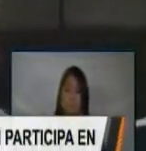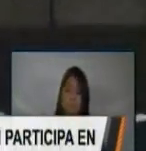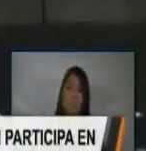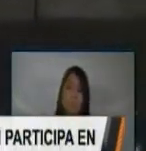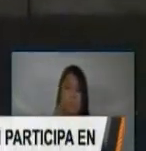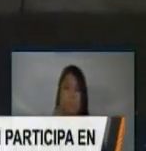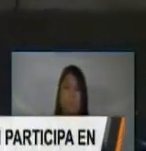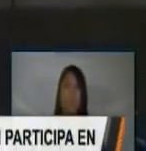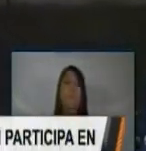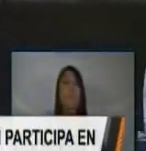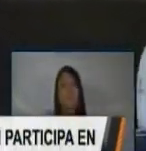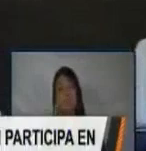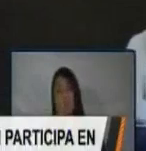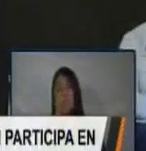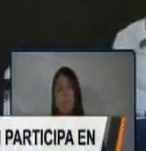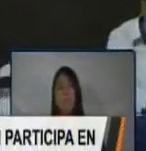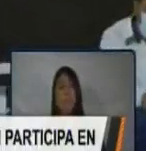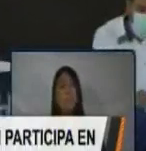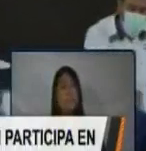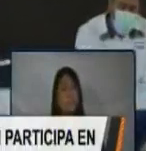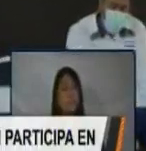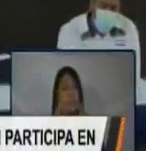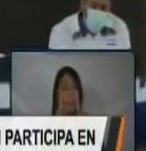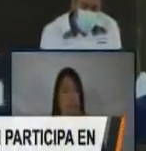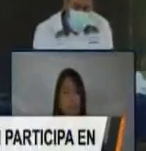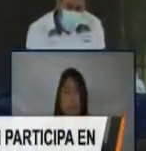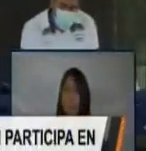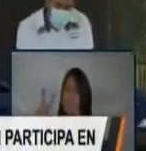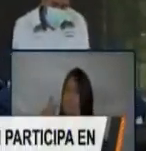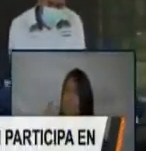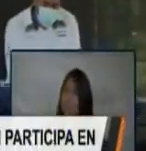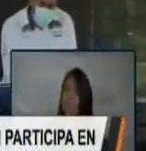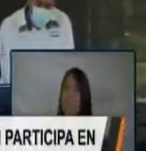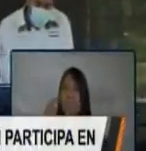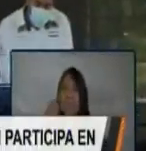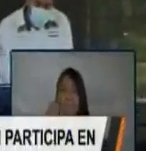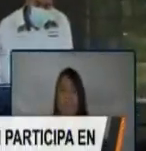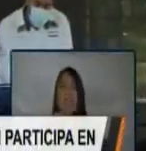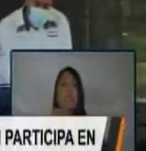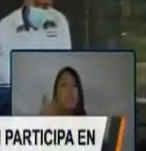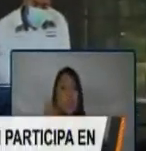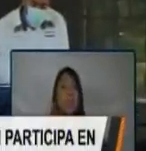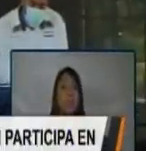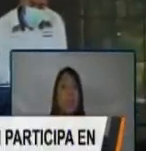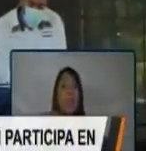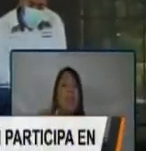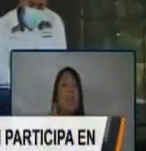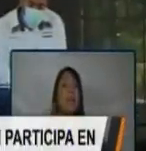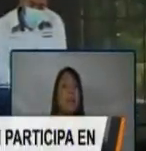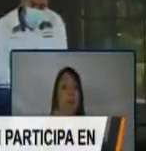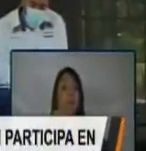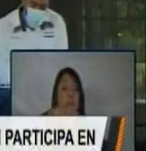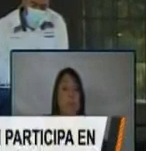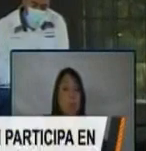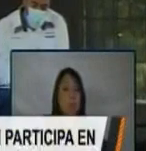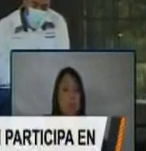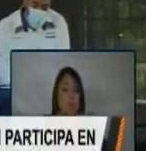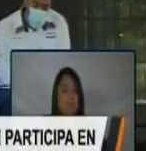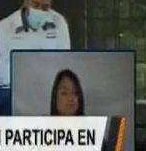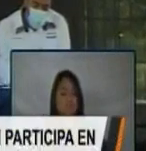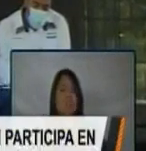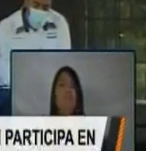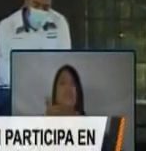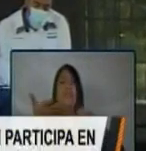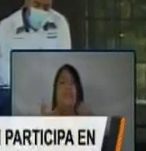todo que sigamos descubriendo los misterios que hay aquí todavía en Quiriguá, para enseñárselos al mundo. Que